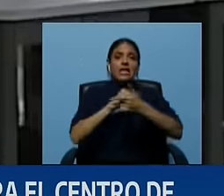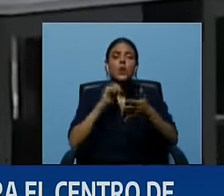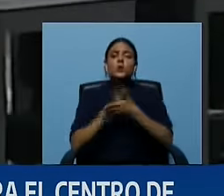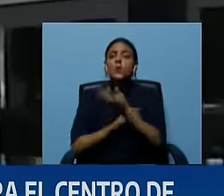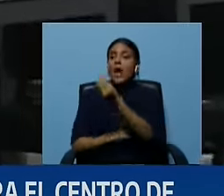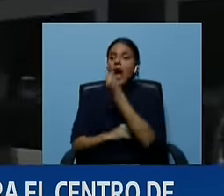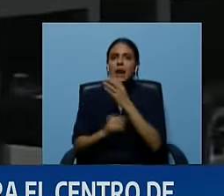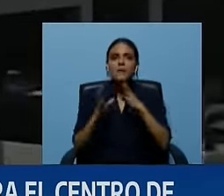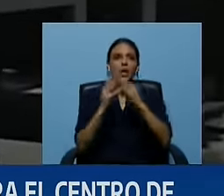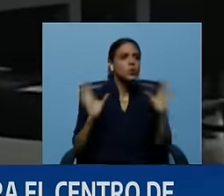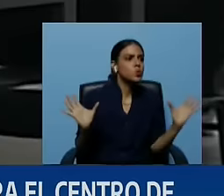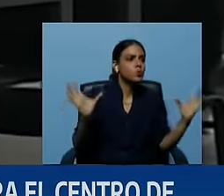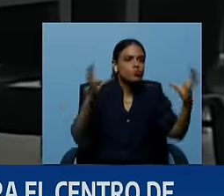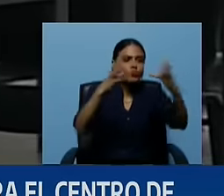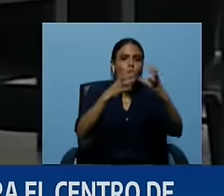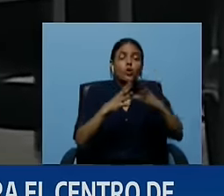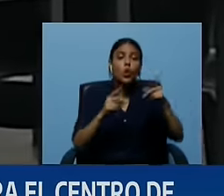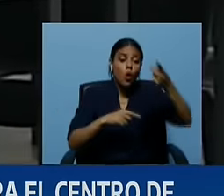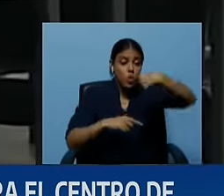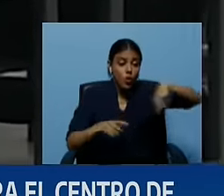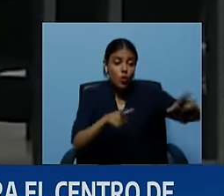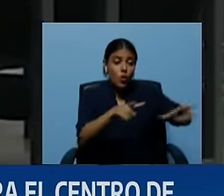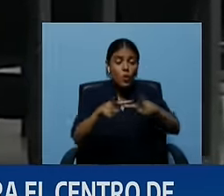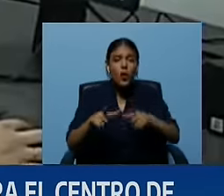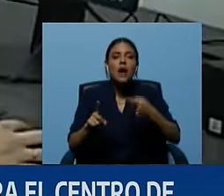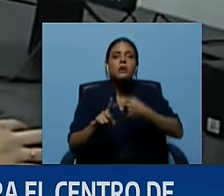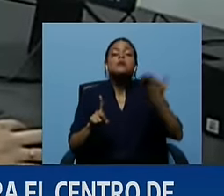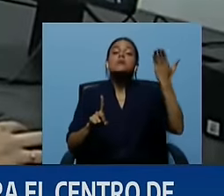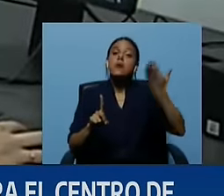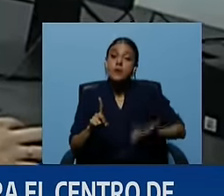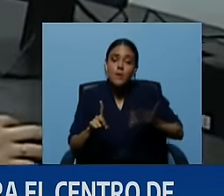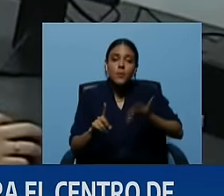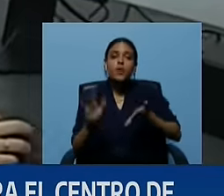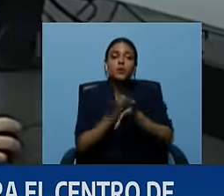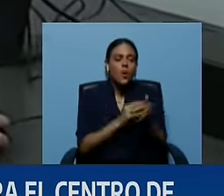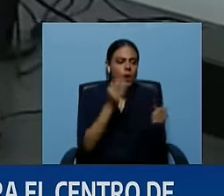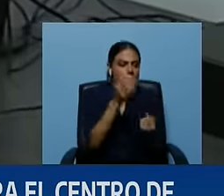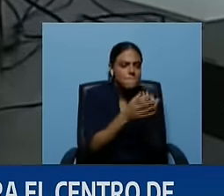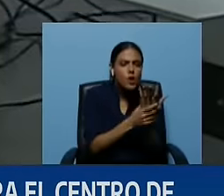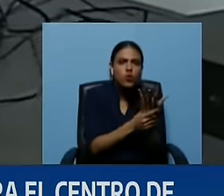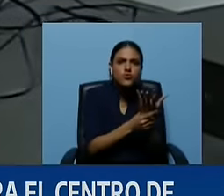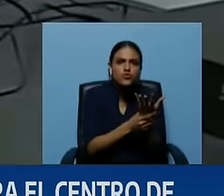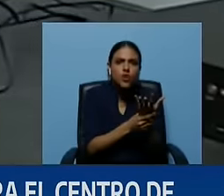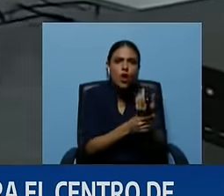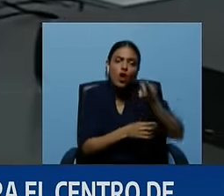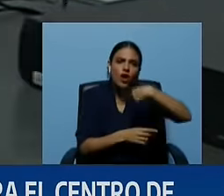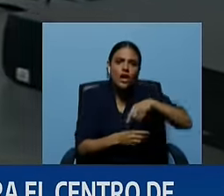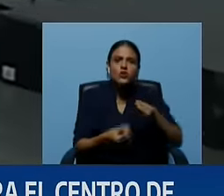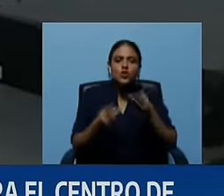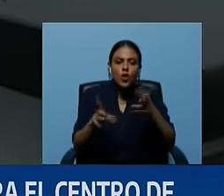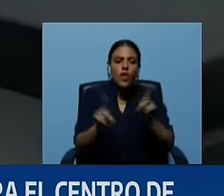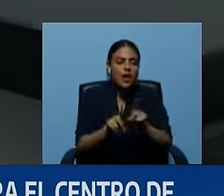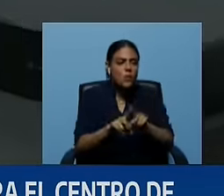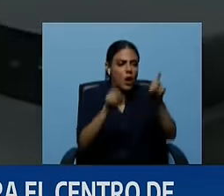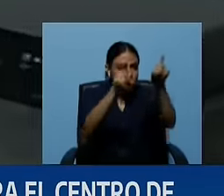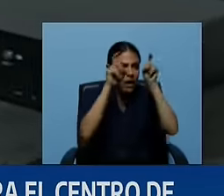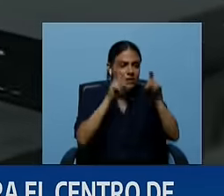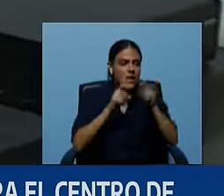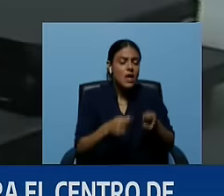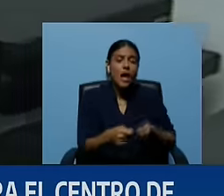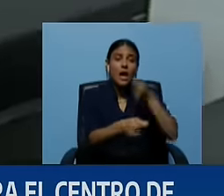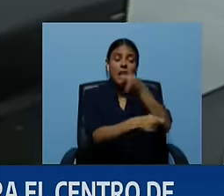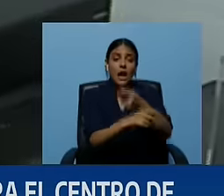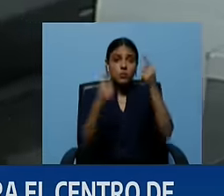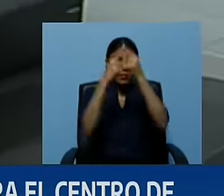es, si se quiere, la facultad más importante en la producción de egresados de posgrado, tanto